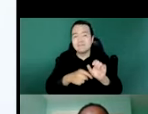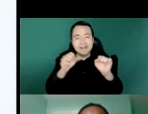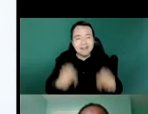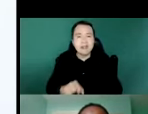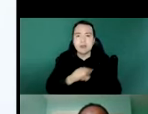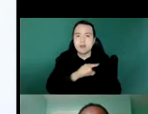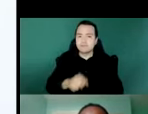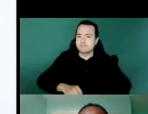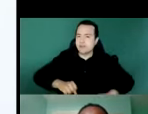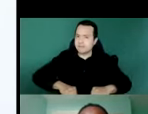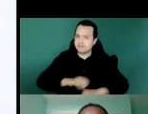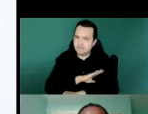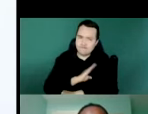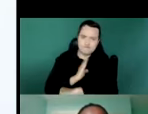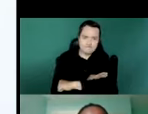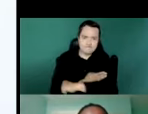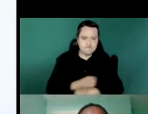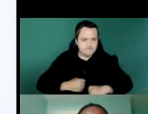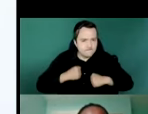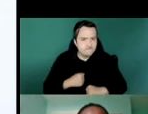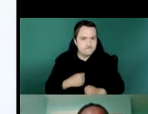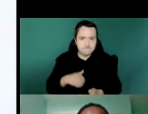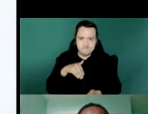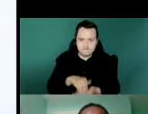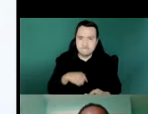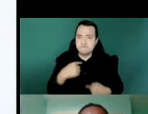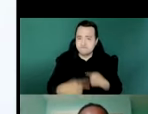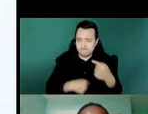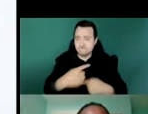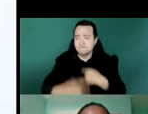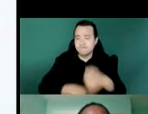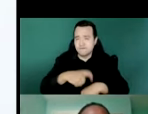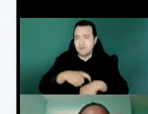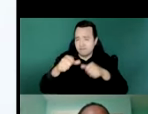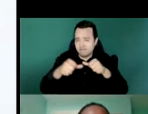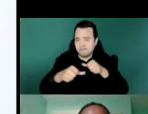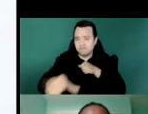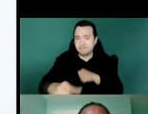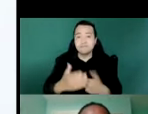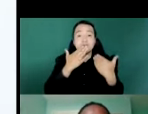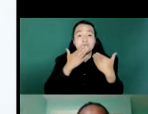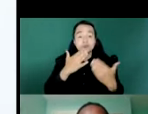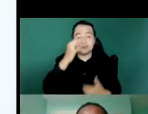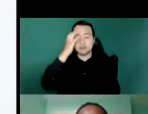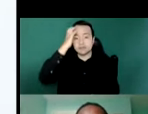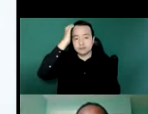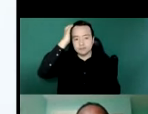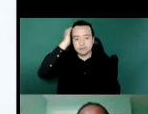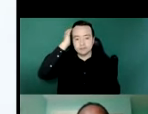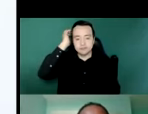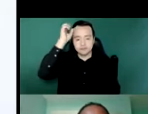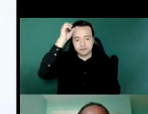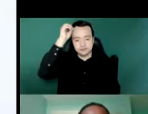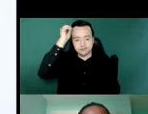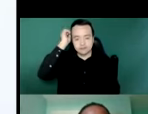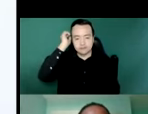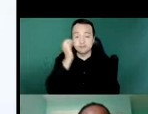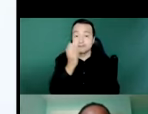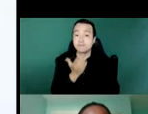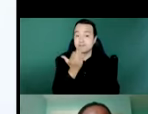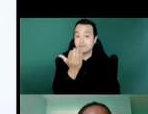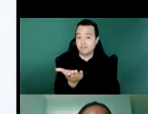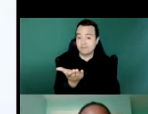seguir adelante, porque esto es para rato. Muchas gracias. A usted las gracias, doctora Acevedo. Nosotros desde la OPS